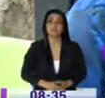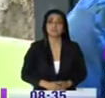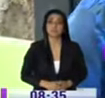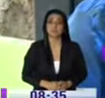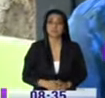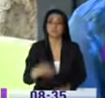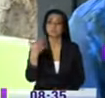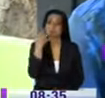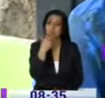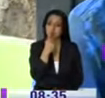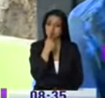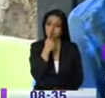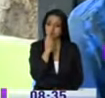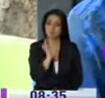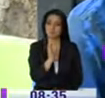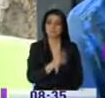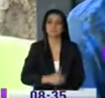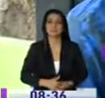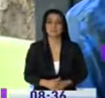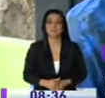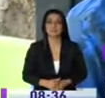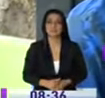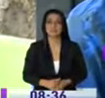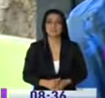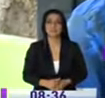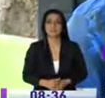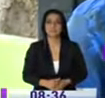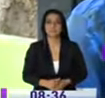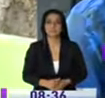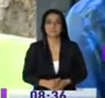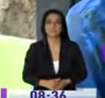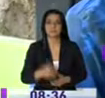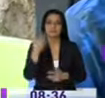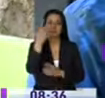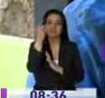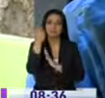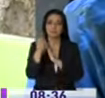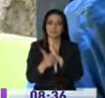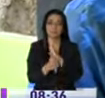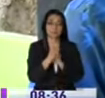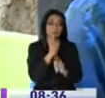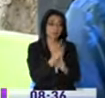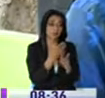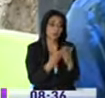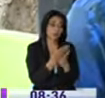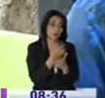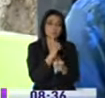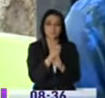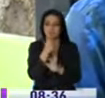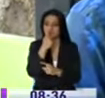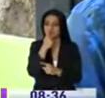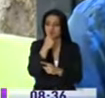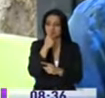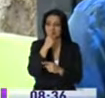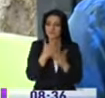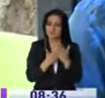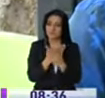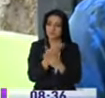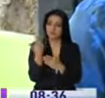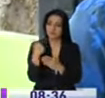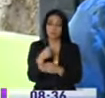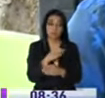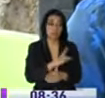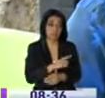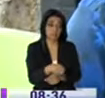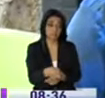bonito, interesante. Sí, muy bonito, bonita artesanía. ¿Son novedosos? Novedoso, novedoso. ¿Hacen tal vez en